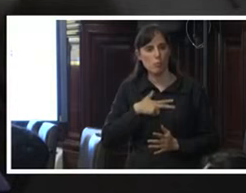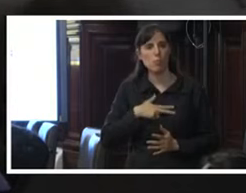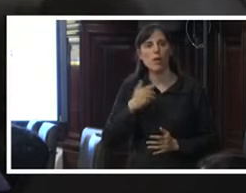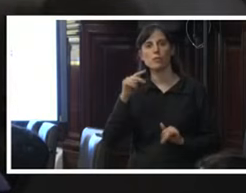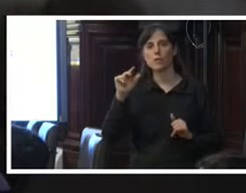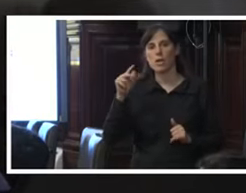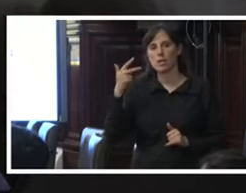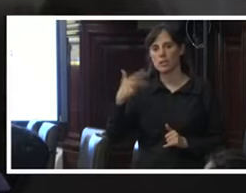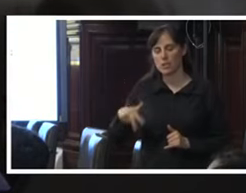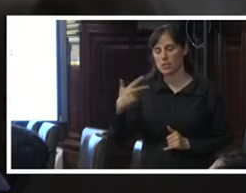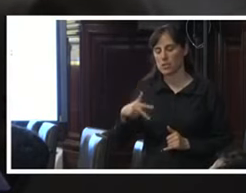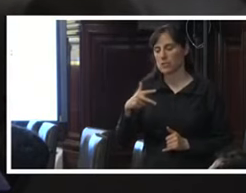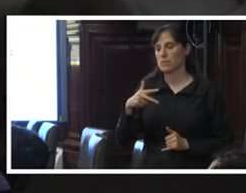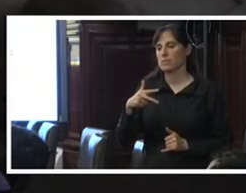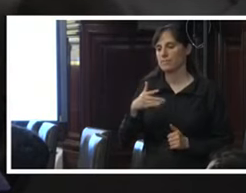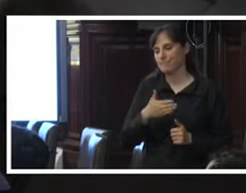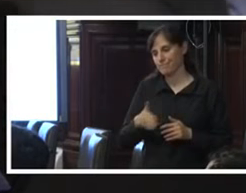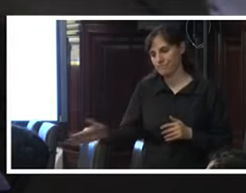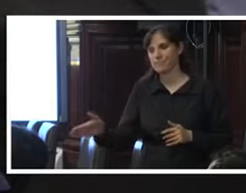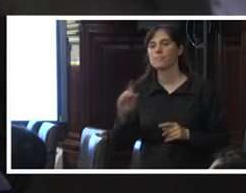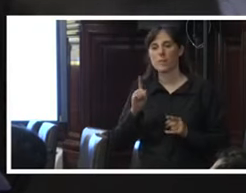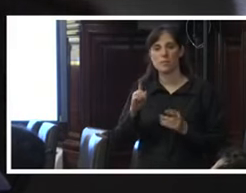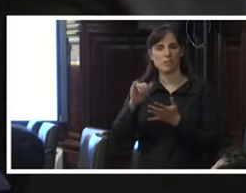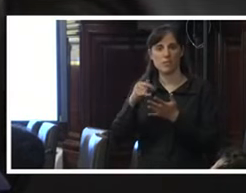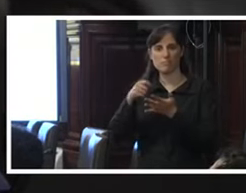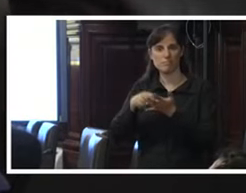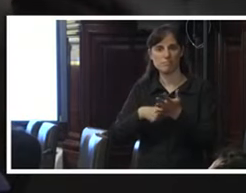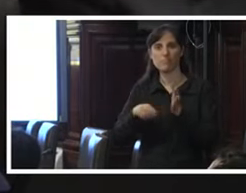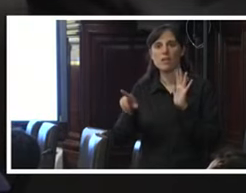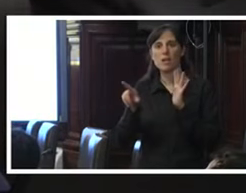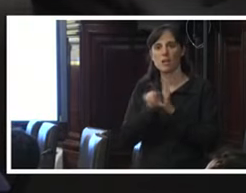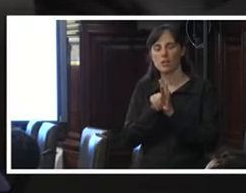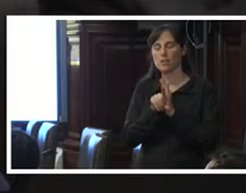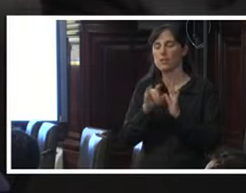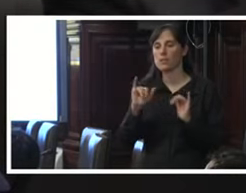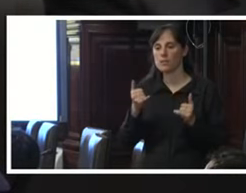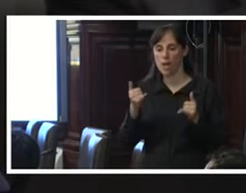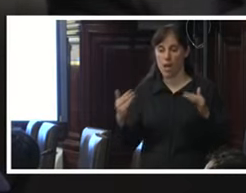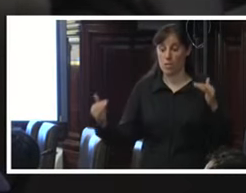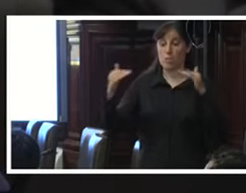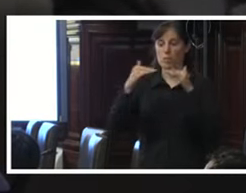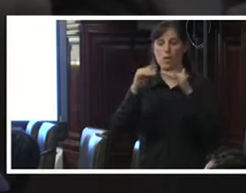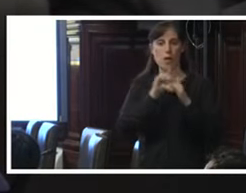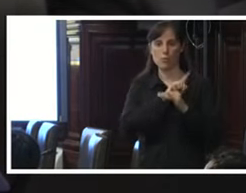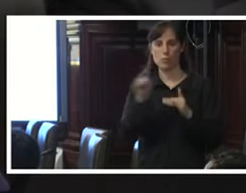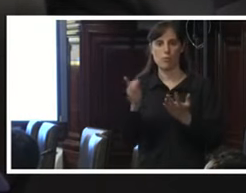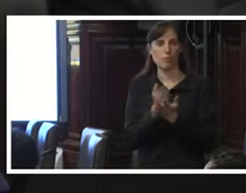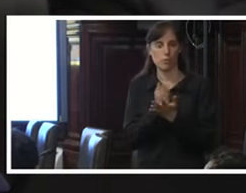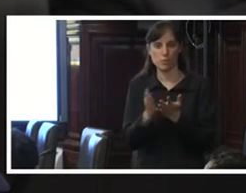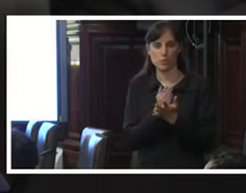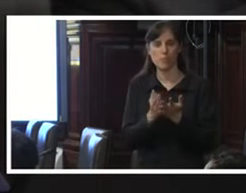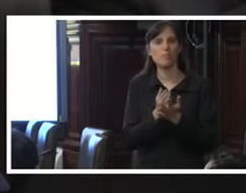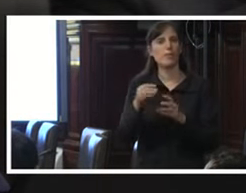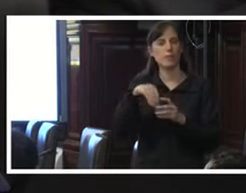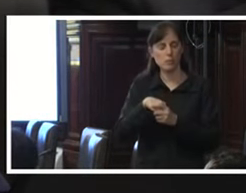13 de marzo de 2017 la cual con la cual contempla en su artículo 5 la igualdad y no discriminación incluyendo a las personas